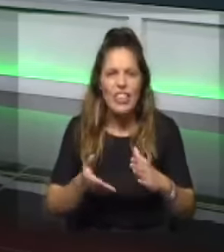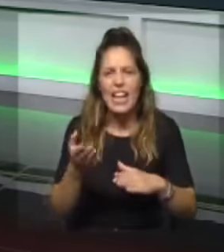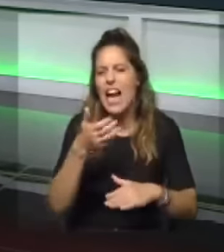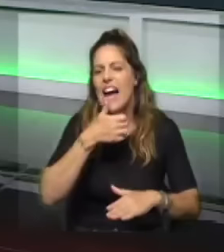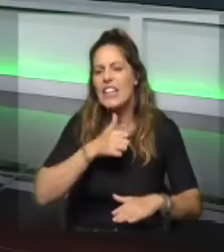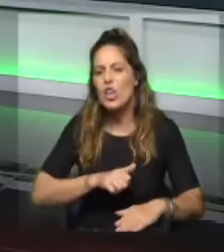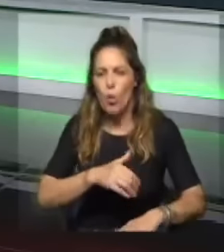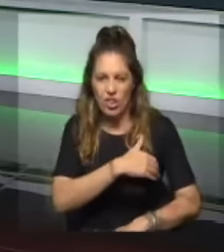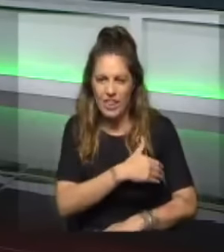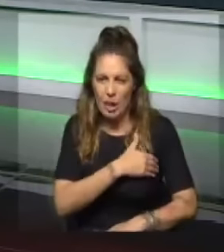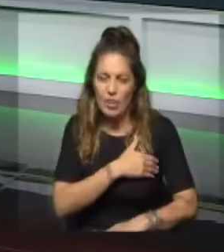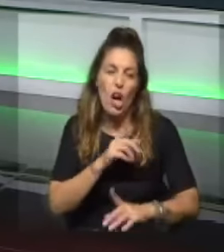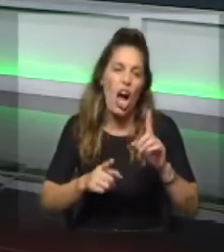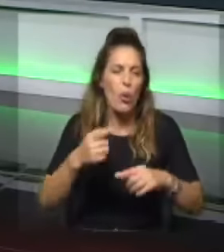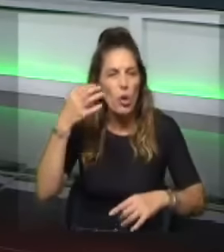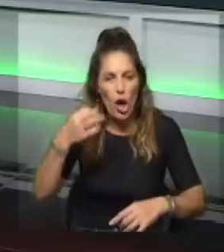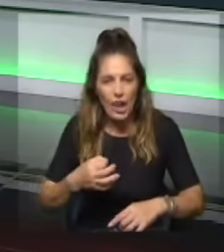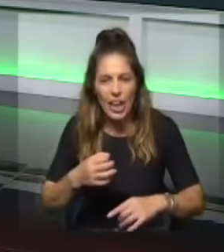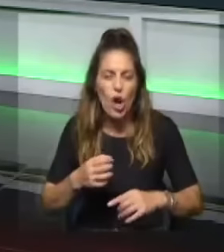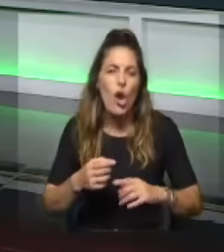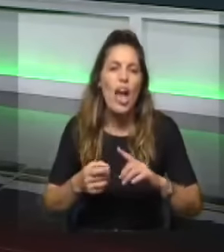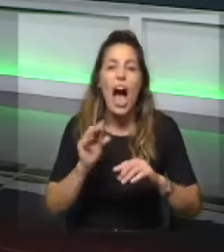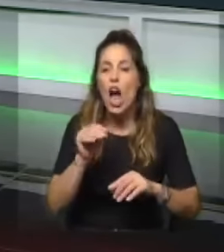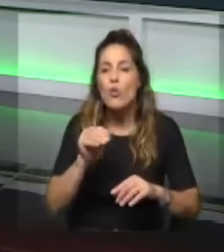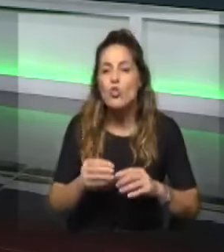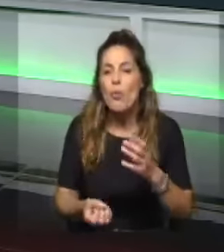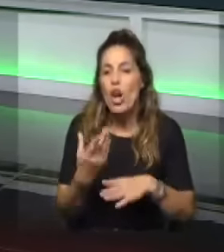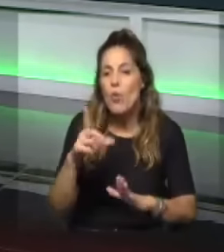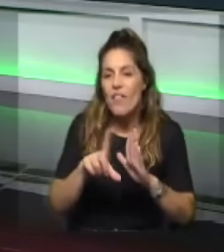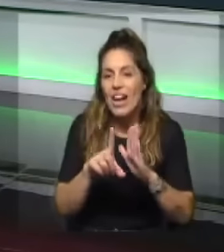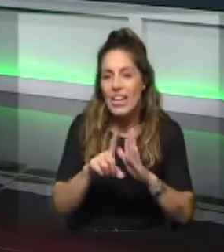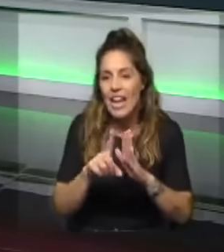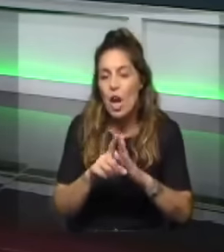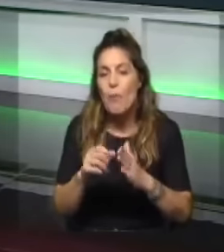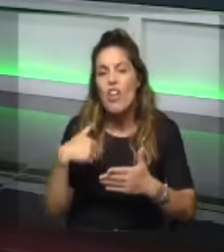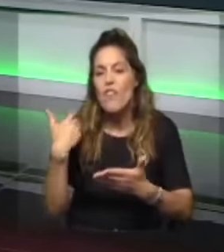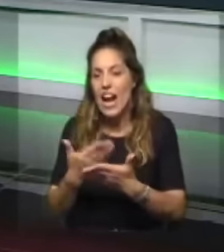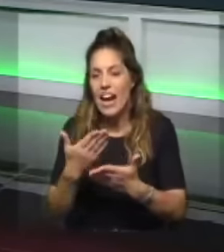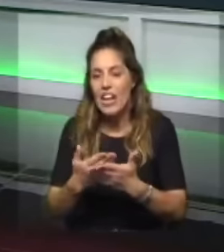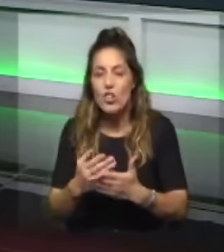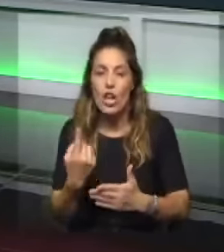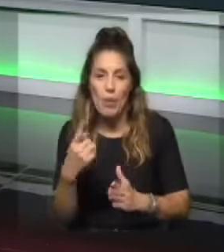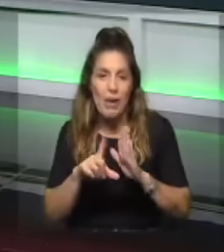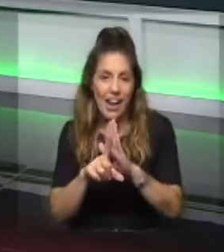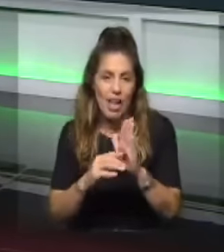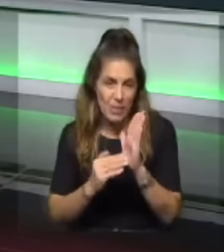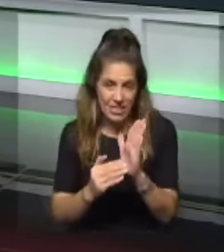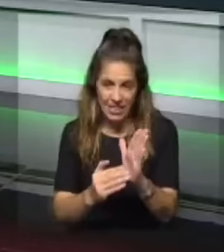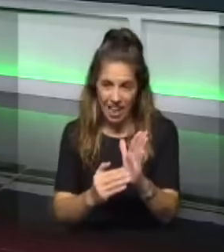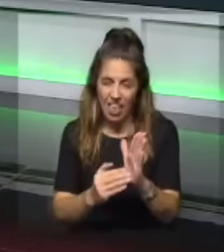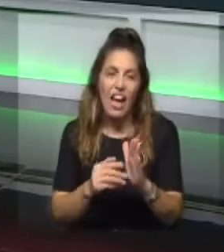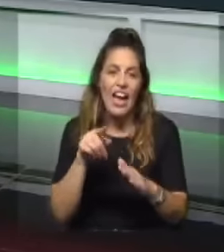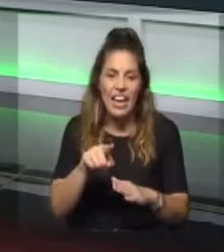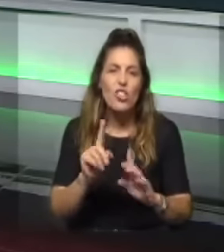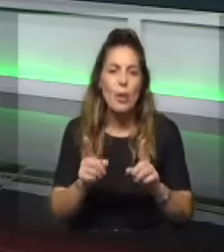ver con anuncios relacionados con una nueva ley ante el fracaso que ha tenido la ley Ómnibus en el parlamento eso también está